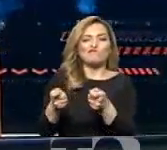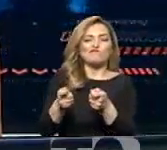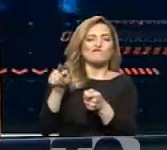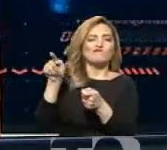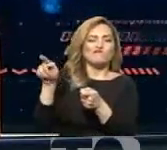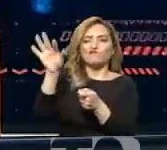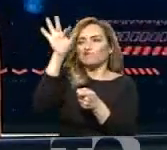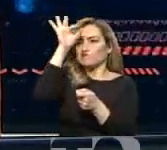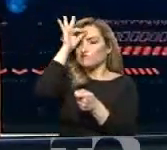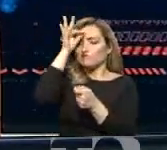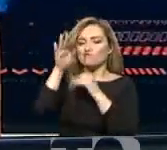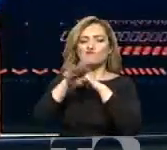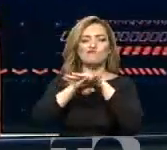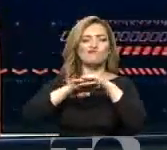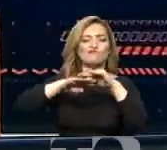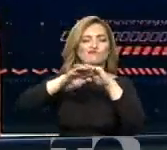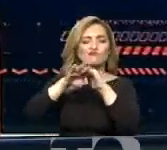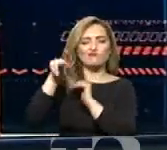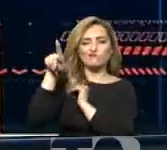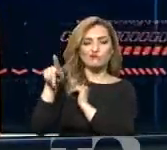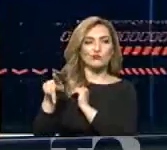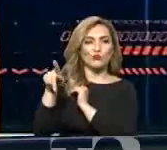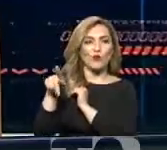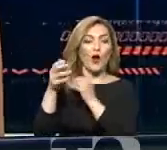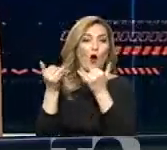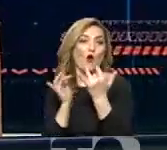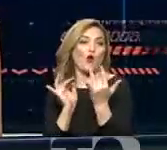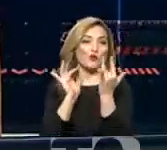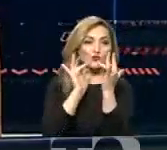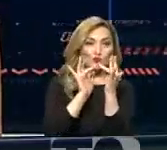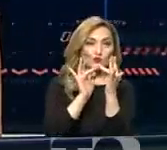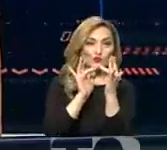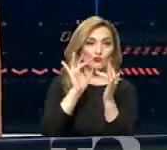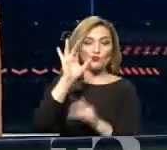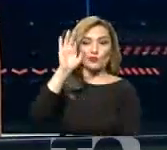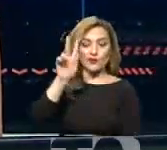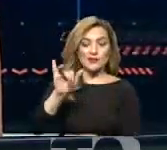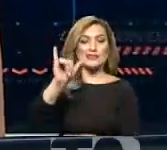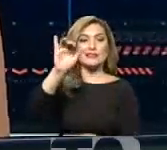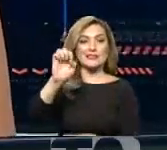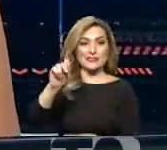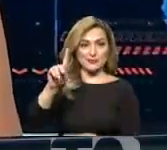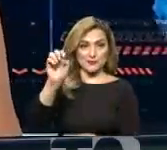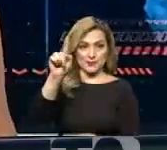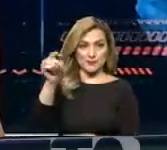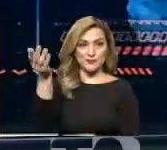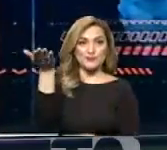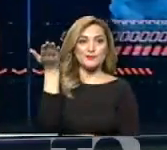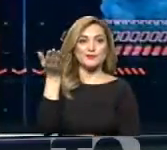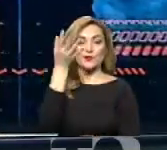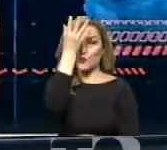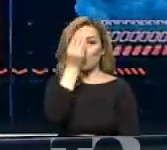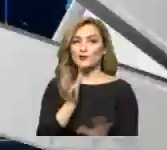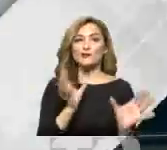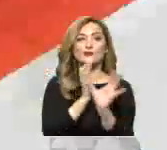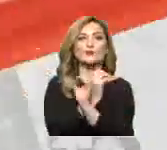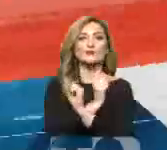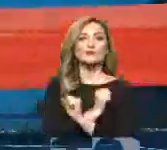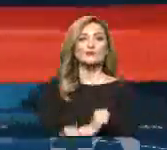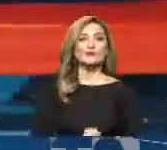Corte Nacional de Justicia nos trasladamos con Fausto Yepes, quien nos tiene todos los detalles. Fausto, te escuchamos. Buenas noches.